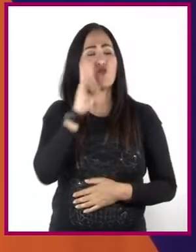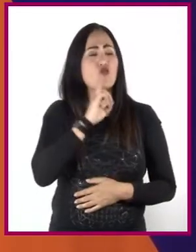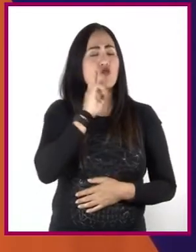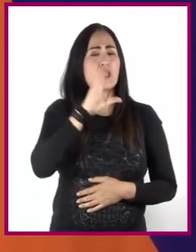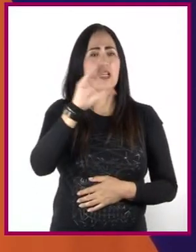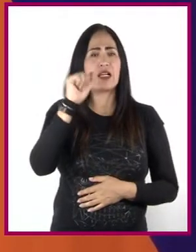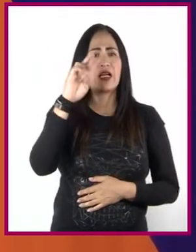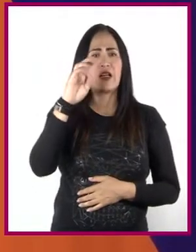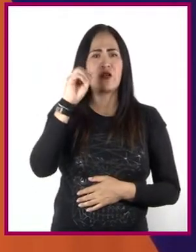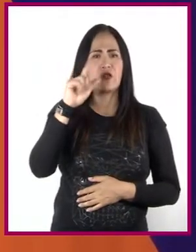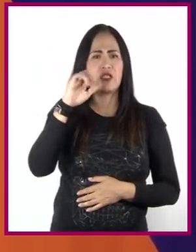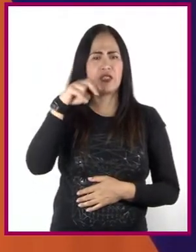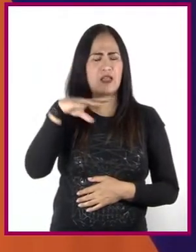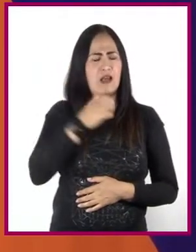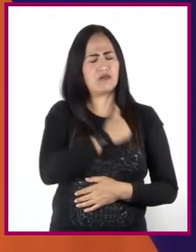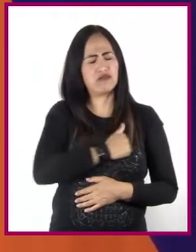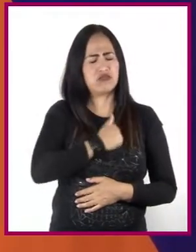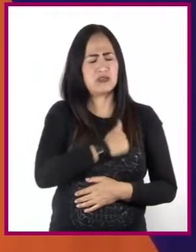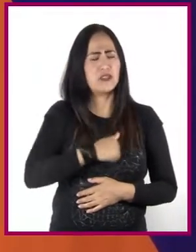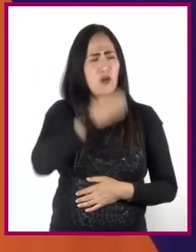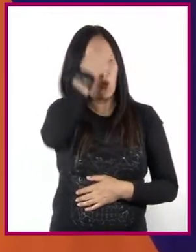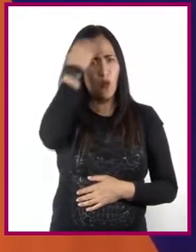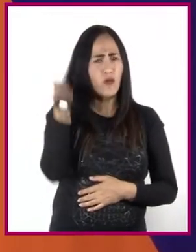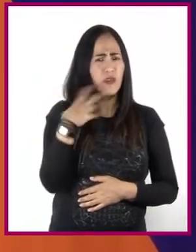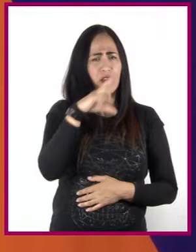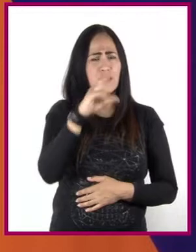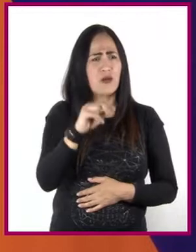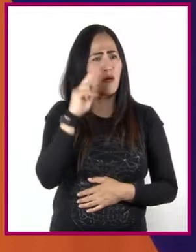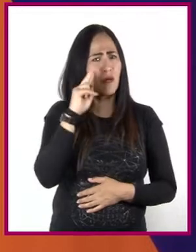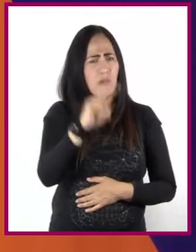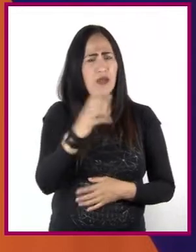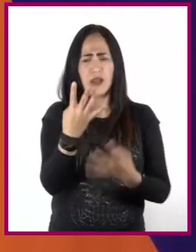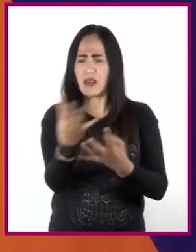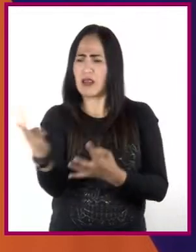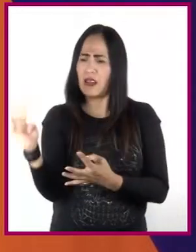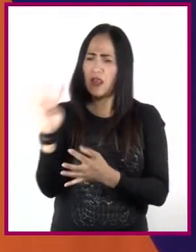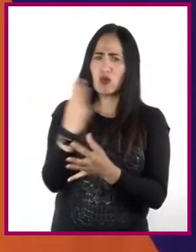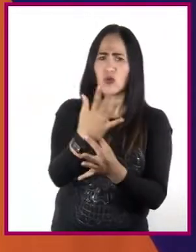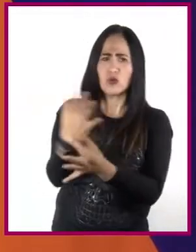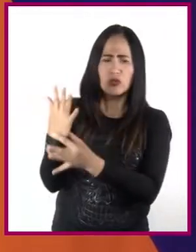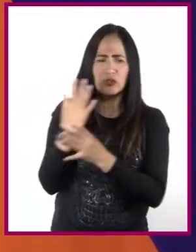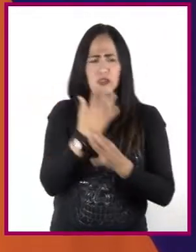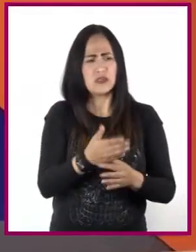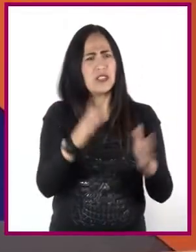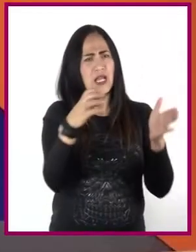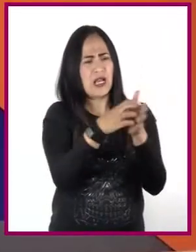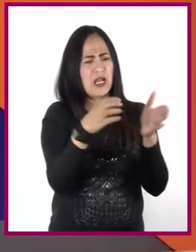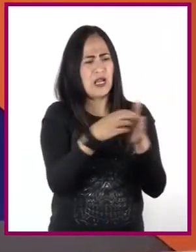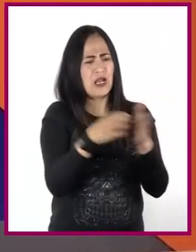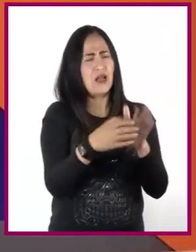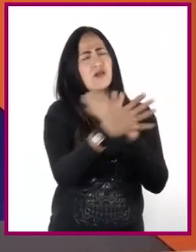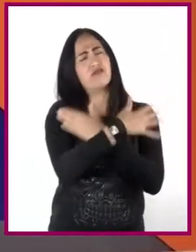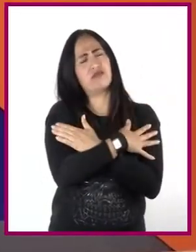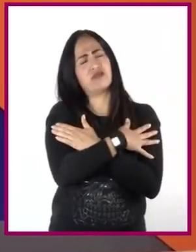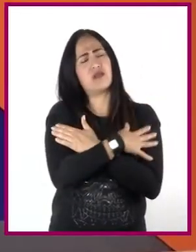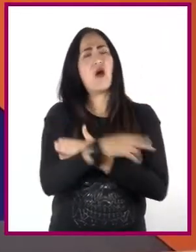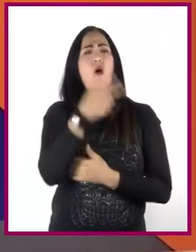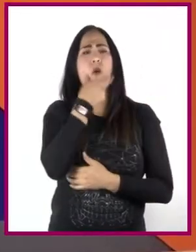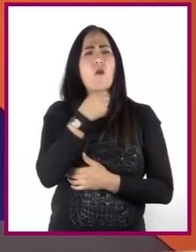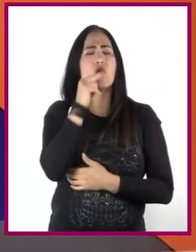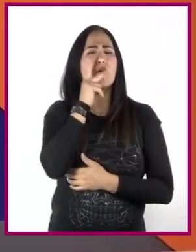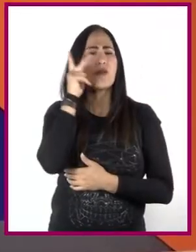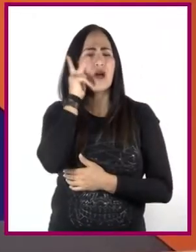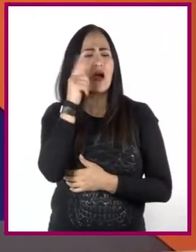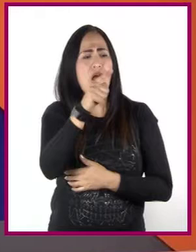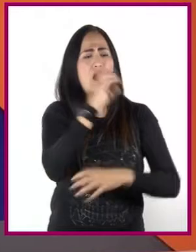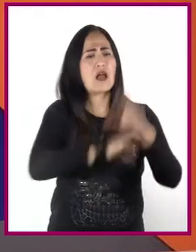mía, nunca la podré olvidar. Ved lo que el mundo decía viendo el féretro pasar. Un clérigo, empieza el